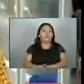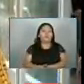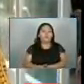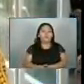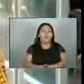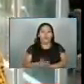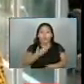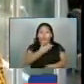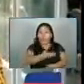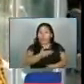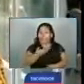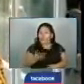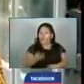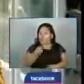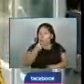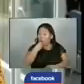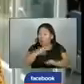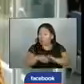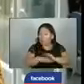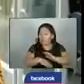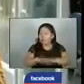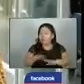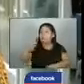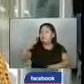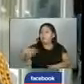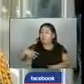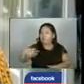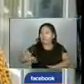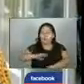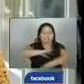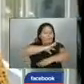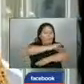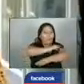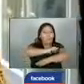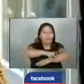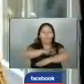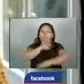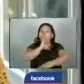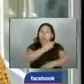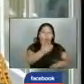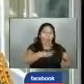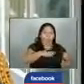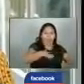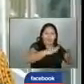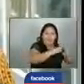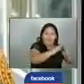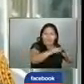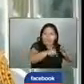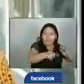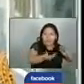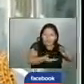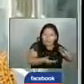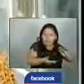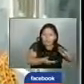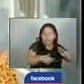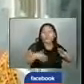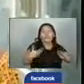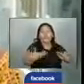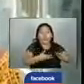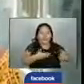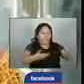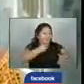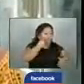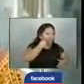producto básico está demasiado carísimo, las verduras a nosotros nos ayudan bastante porque nosotros mismas las